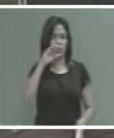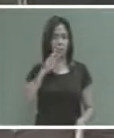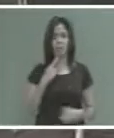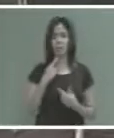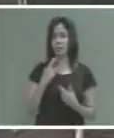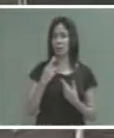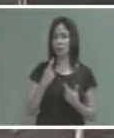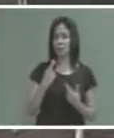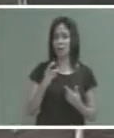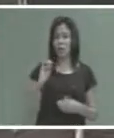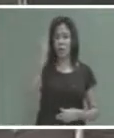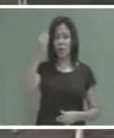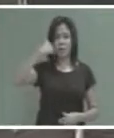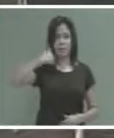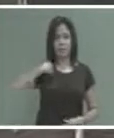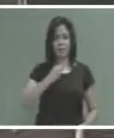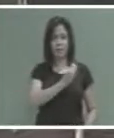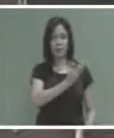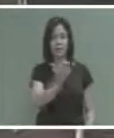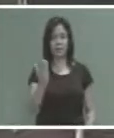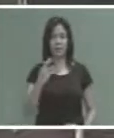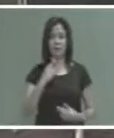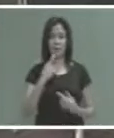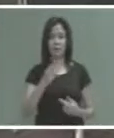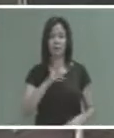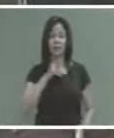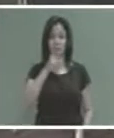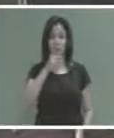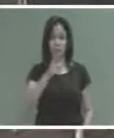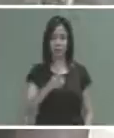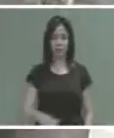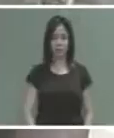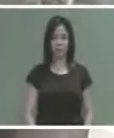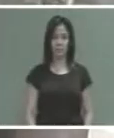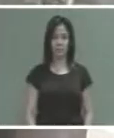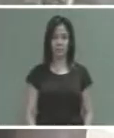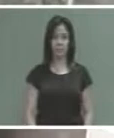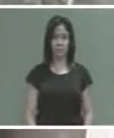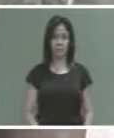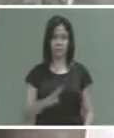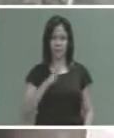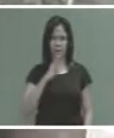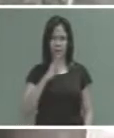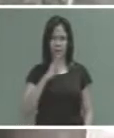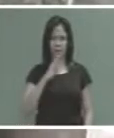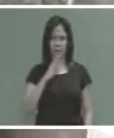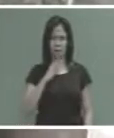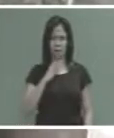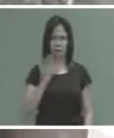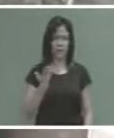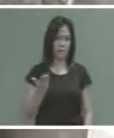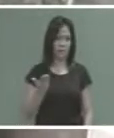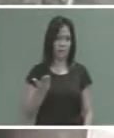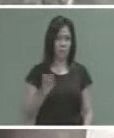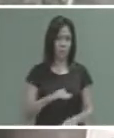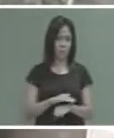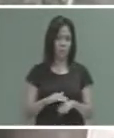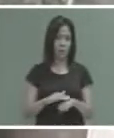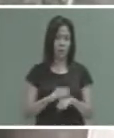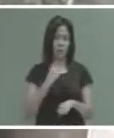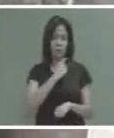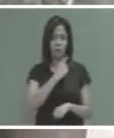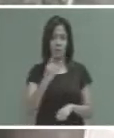hay que darle respuestas, hay que darle respuestas, las respuestas verdaderas, hay que hablarles con fundamento y hay que inculcarles que